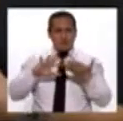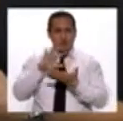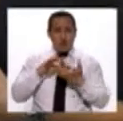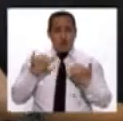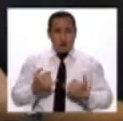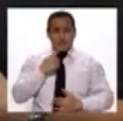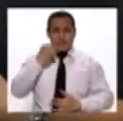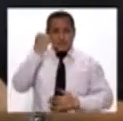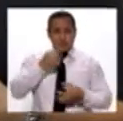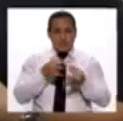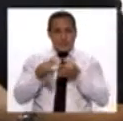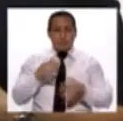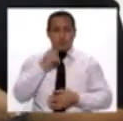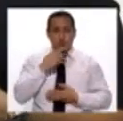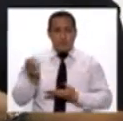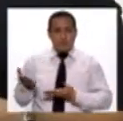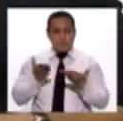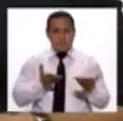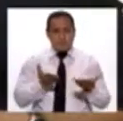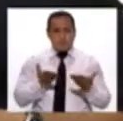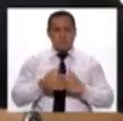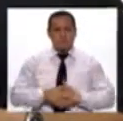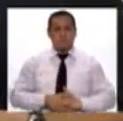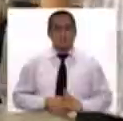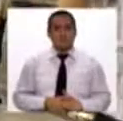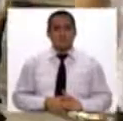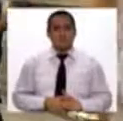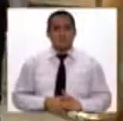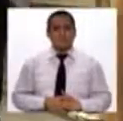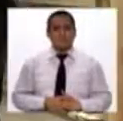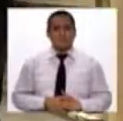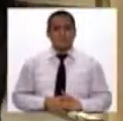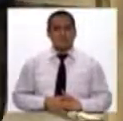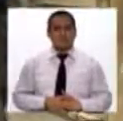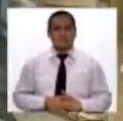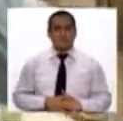Derechos se lo explicamos. Soy Rocío Aliaga, bienvenidos.